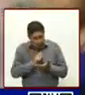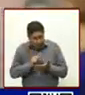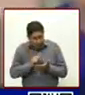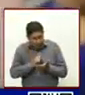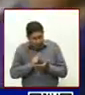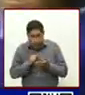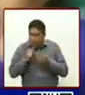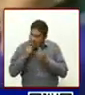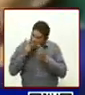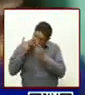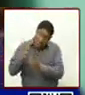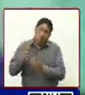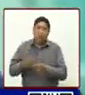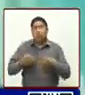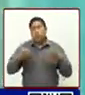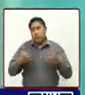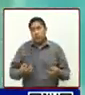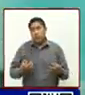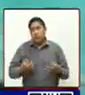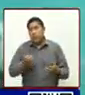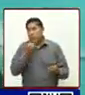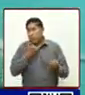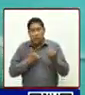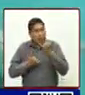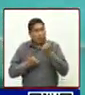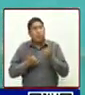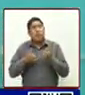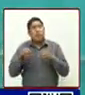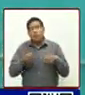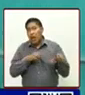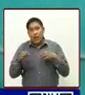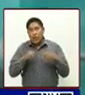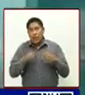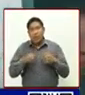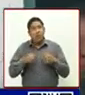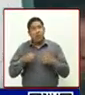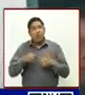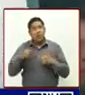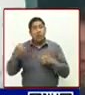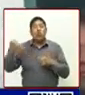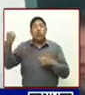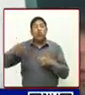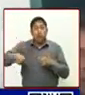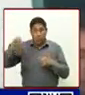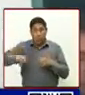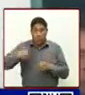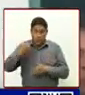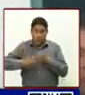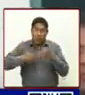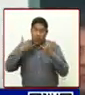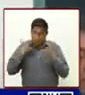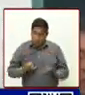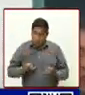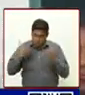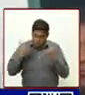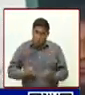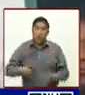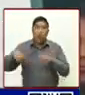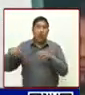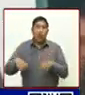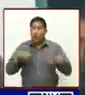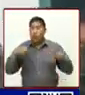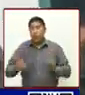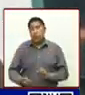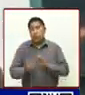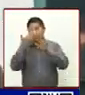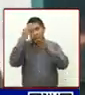su imputación formal. Con la imputación formal va a ser conocer al juez y yo creo que en el transcurso de hoy mismo se va a llevar la